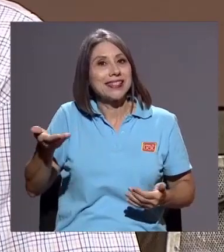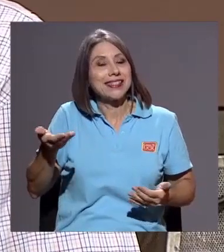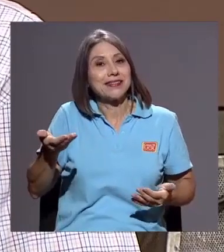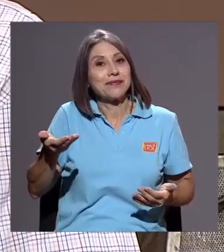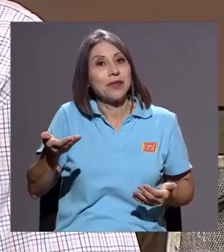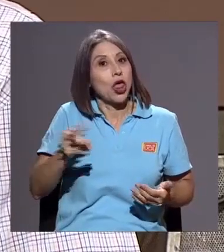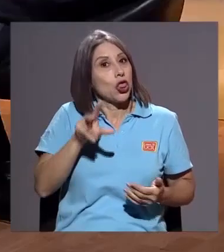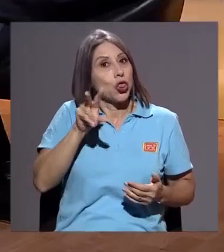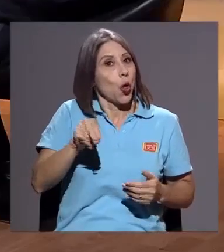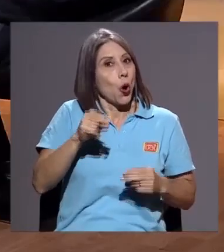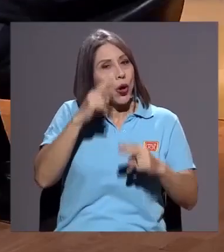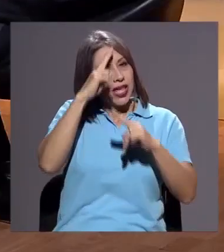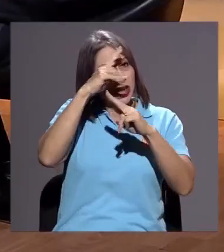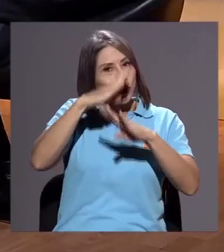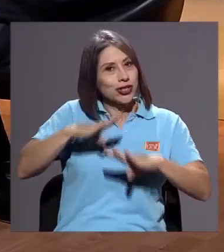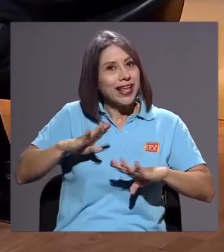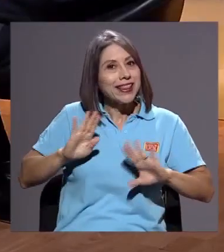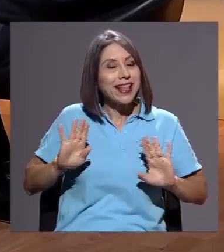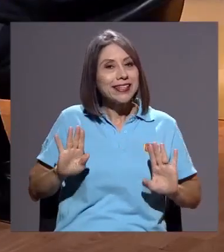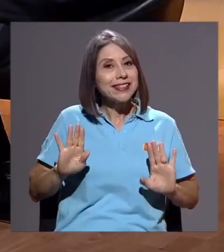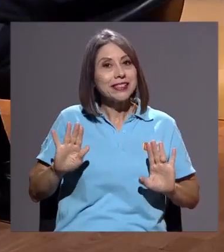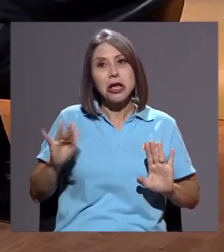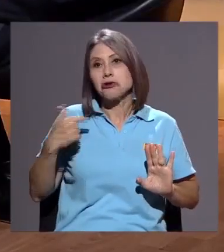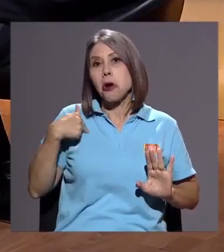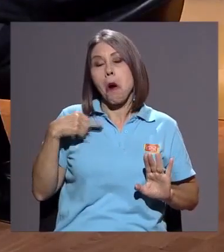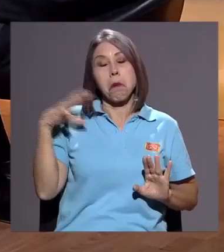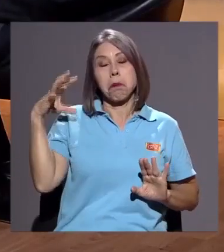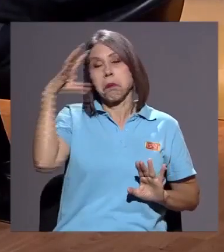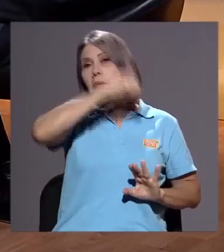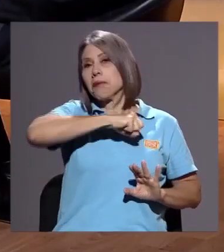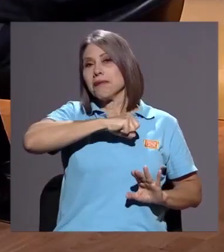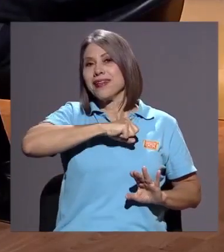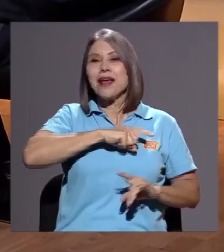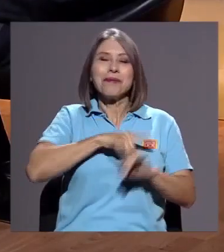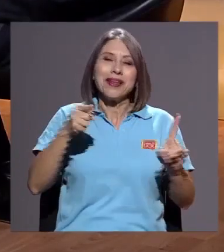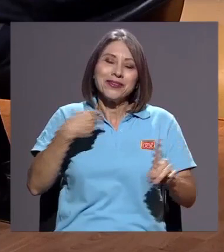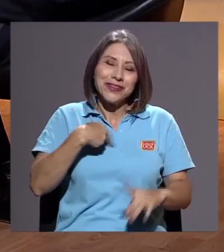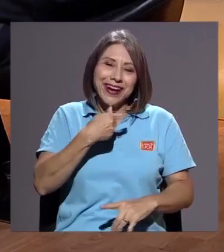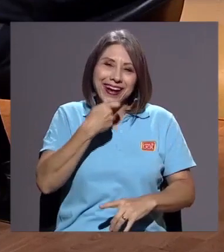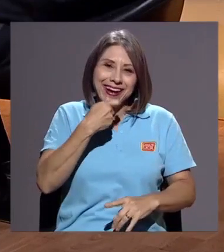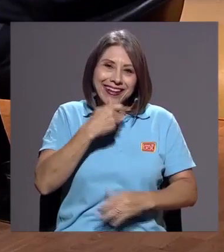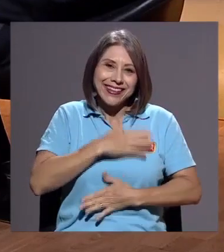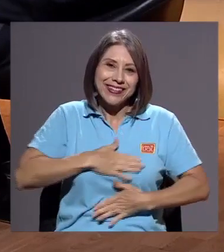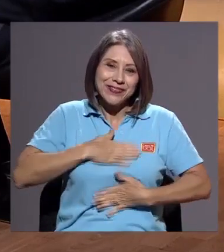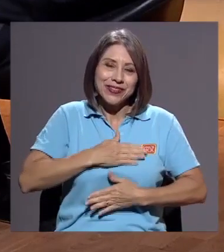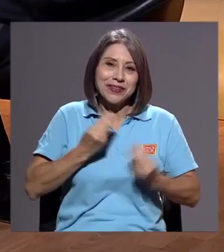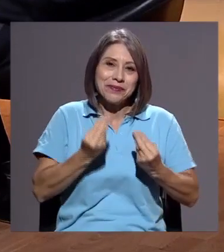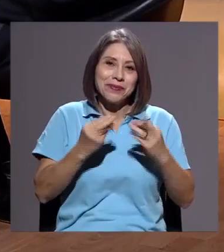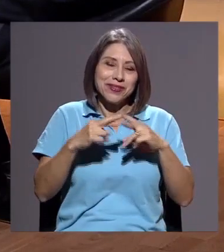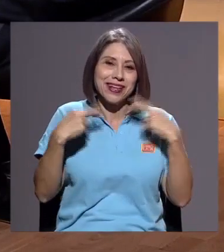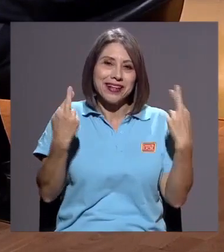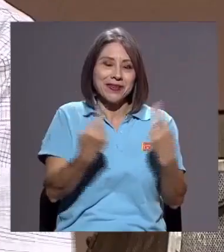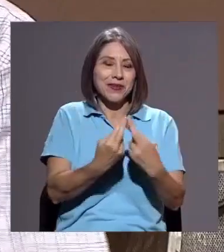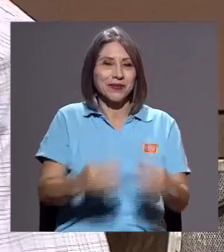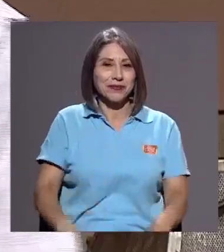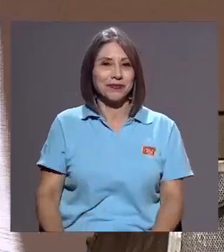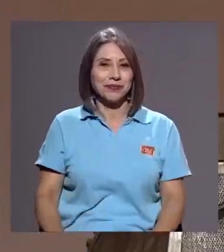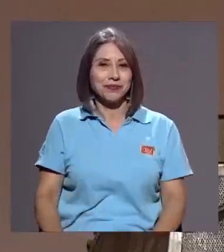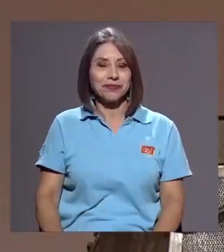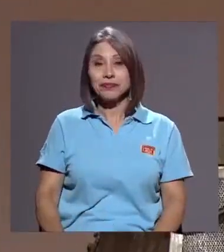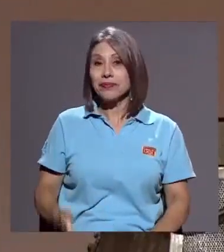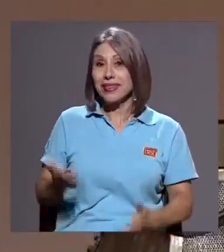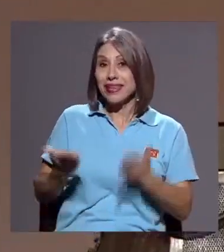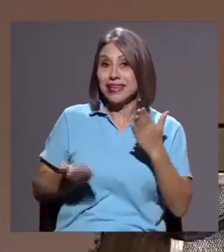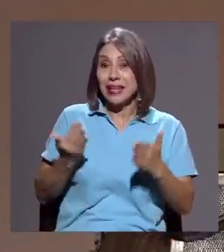no inocentes, yo nunca me di cuenta, pero ¿cómo disfruté esa reunión? Tal vez si me